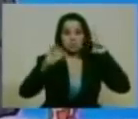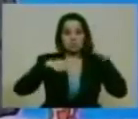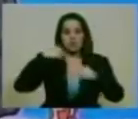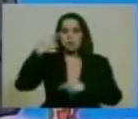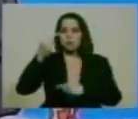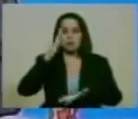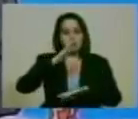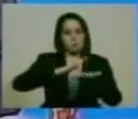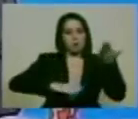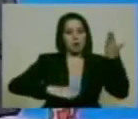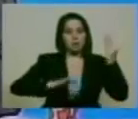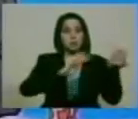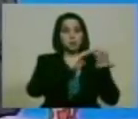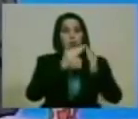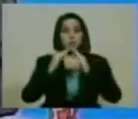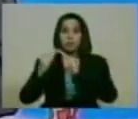comunidad